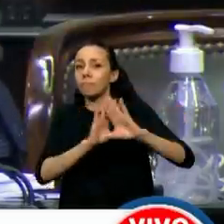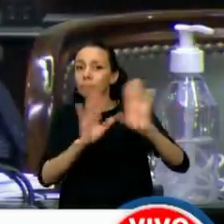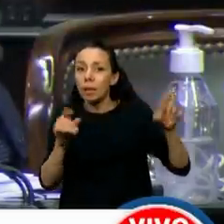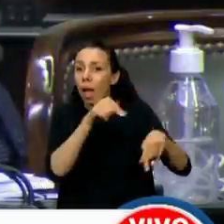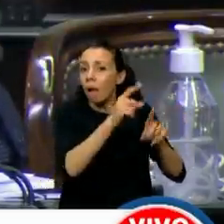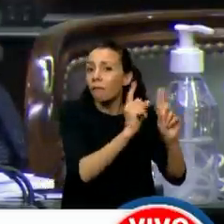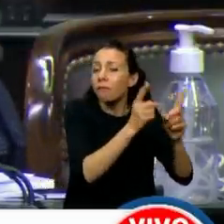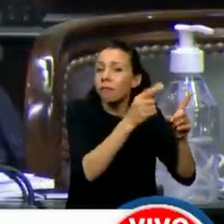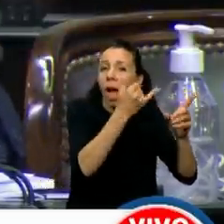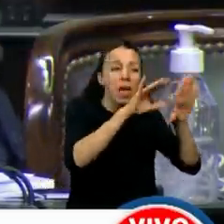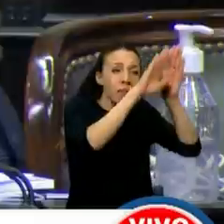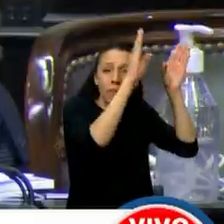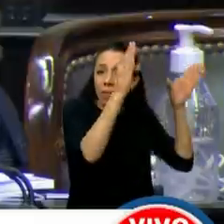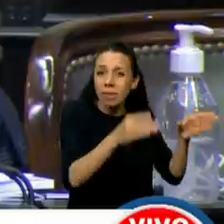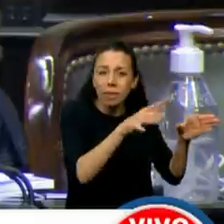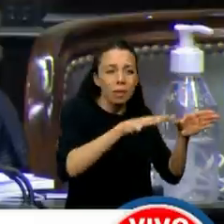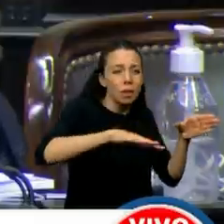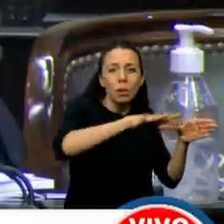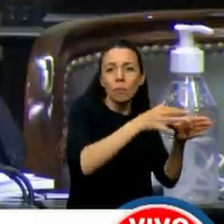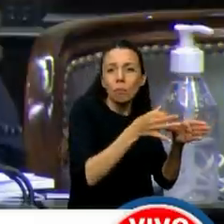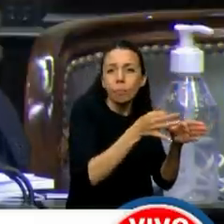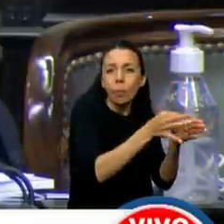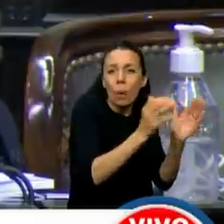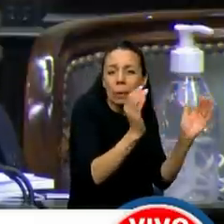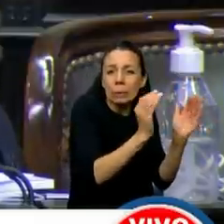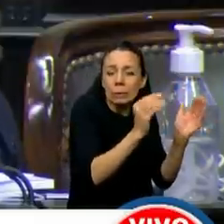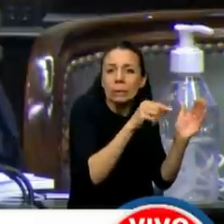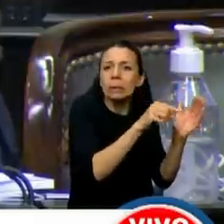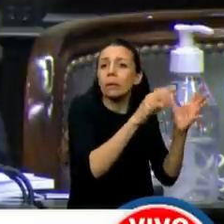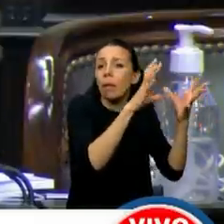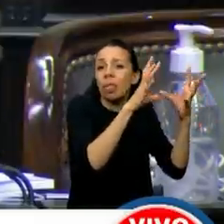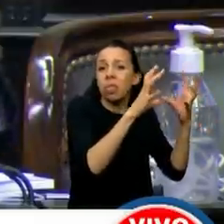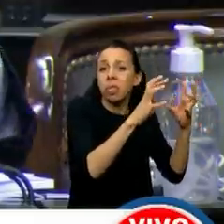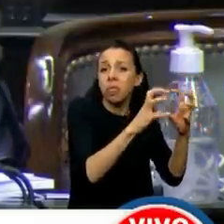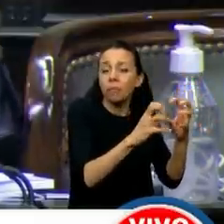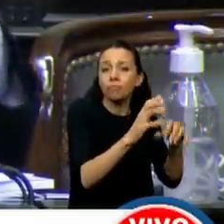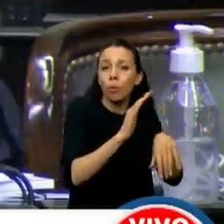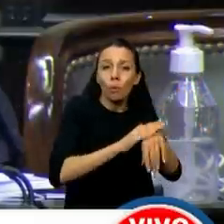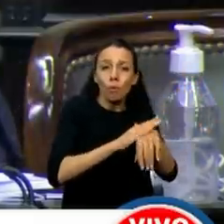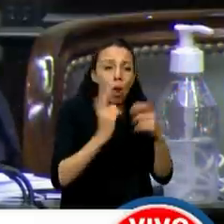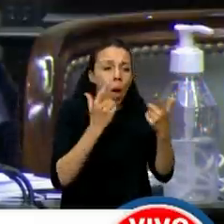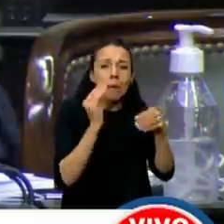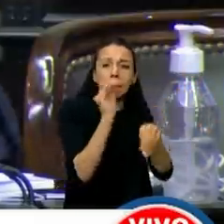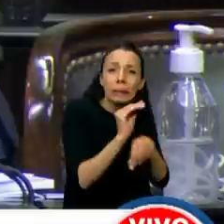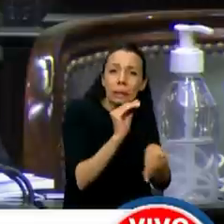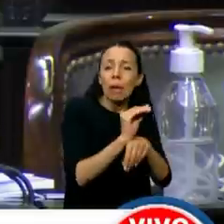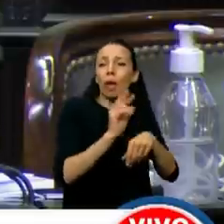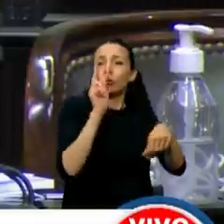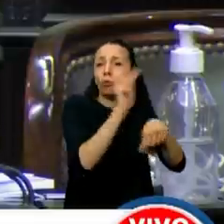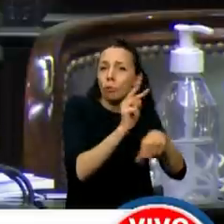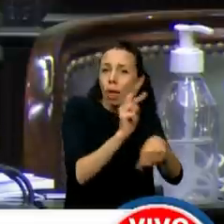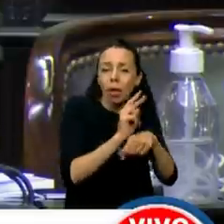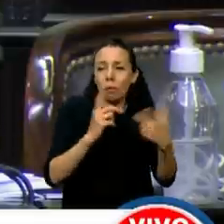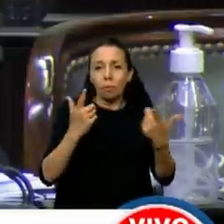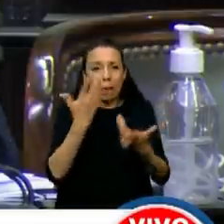erguida en el corazón de ese pequeño pueblo destruyéndose porque aún no hay una asignación del estado destinada